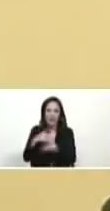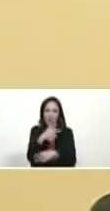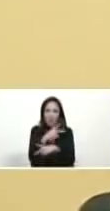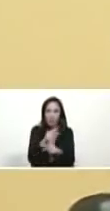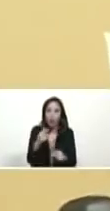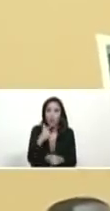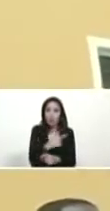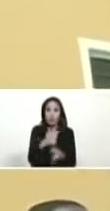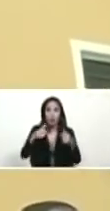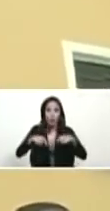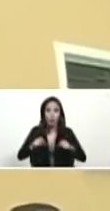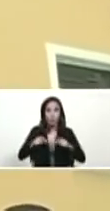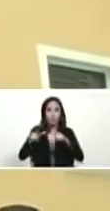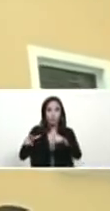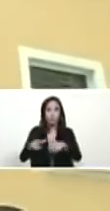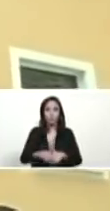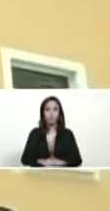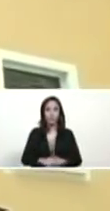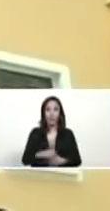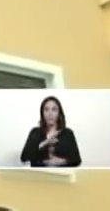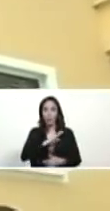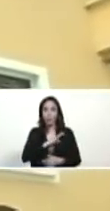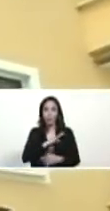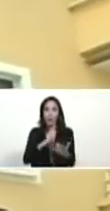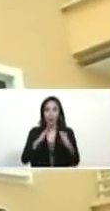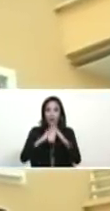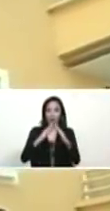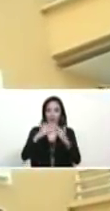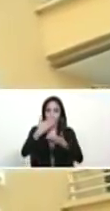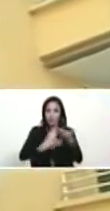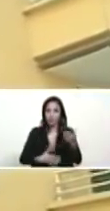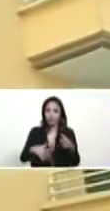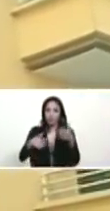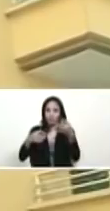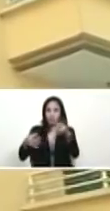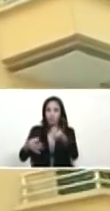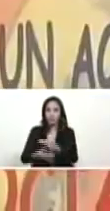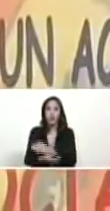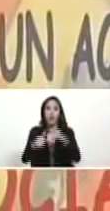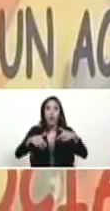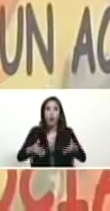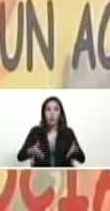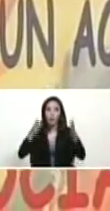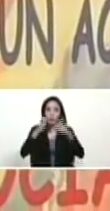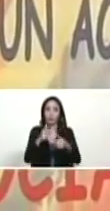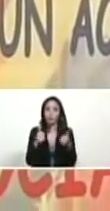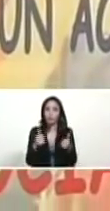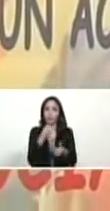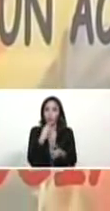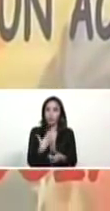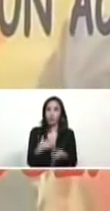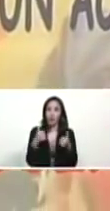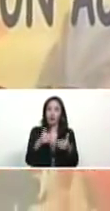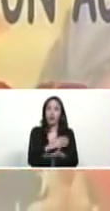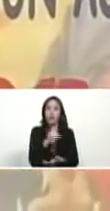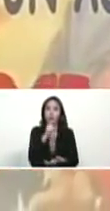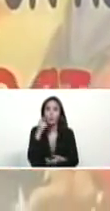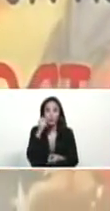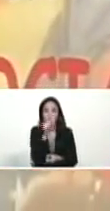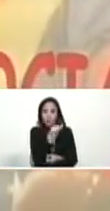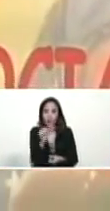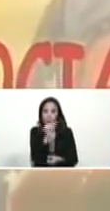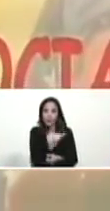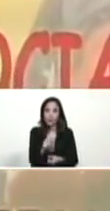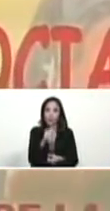aparte de celebrar este urbanismo que sigue creciendo, sigue entregando apartamentos, tenemos buenas noticias esta semana. Estamos